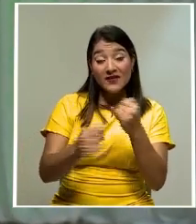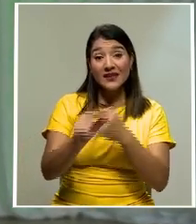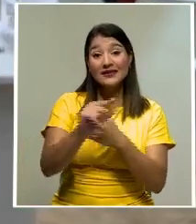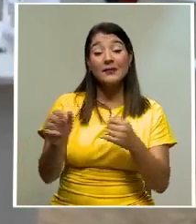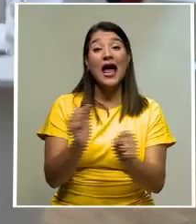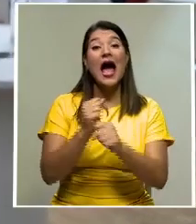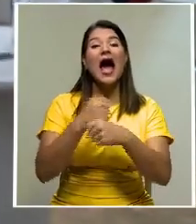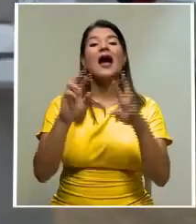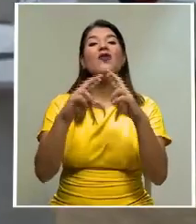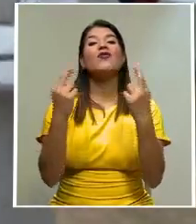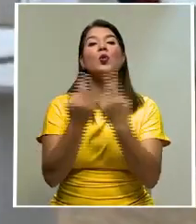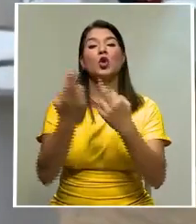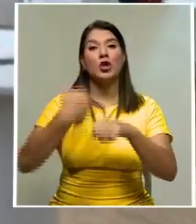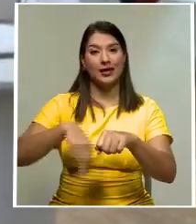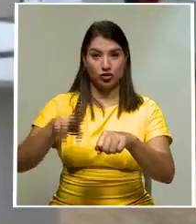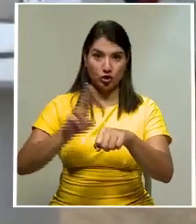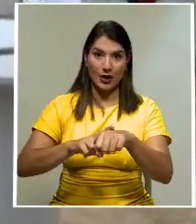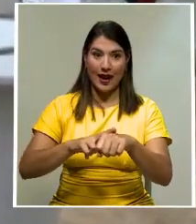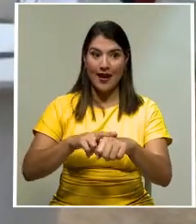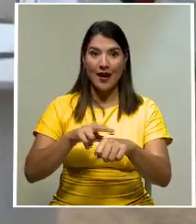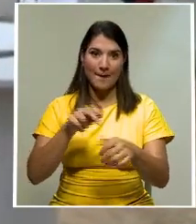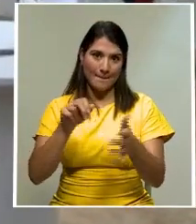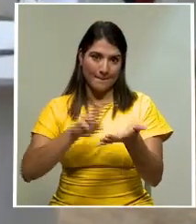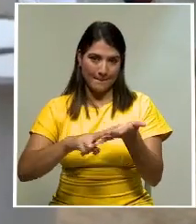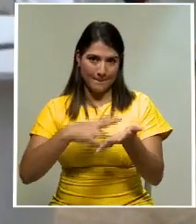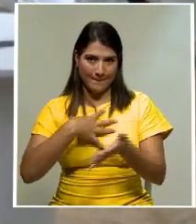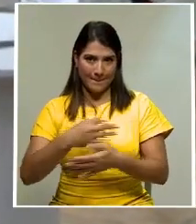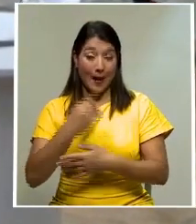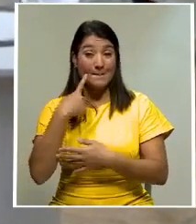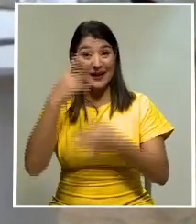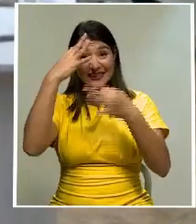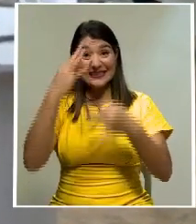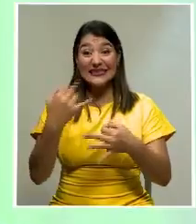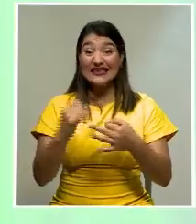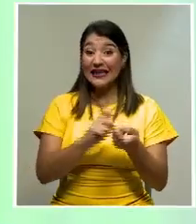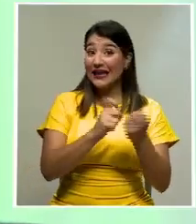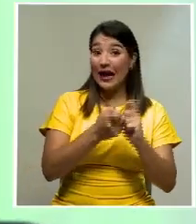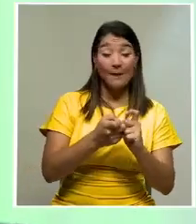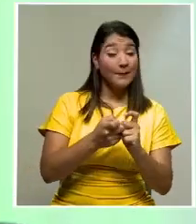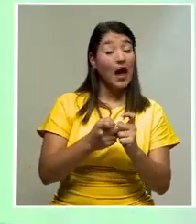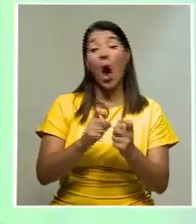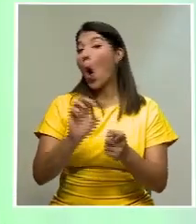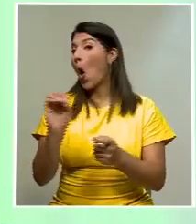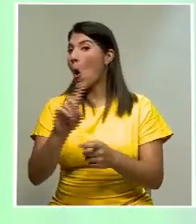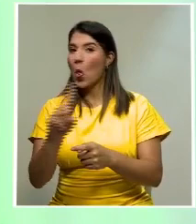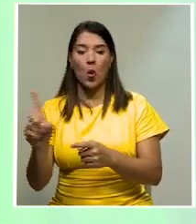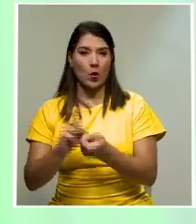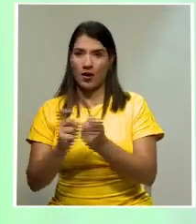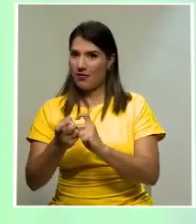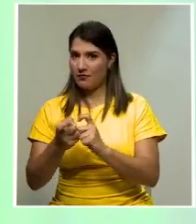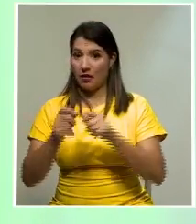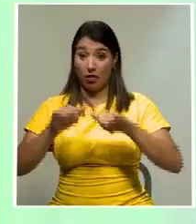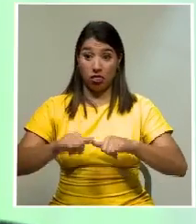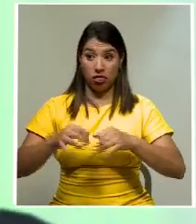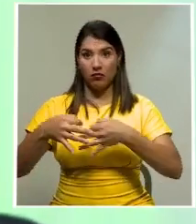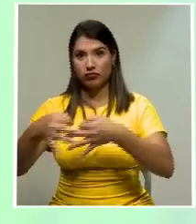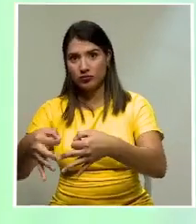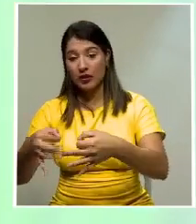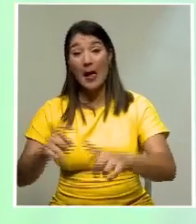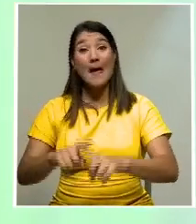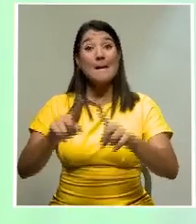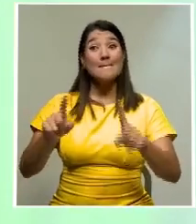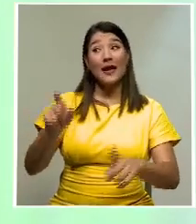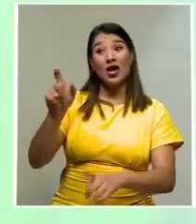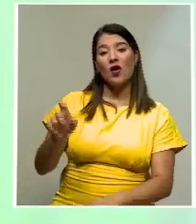Asamblea Nacional del partido para definir si se cambiará o no la fecha de la elección. Sin embargo, el precandidato José María